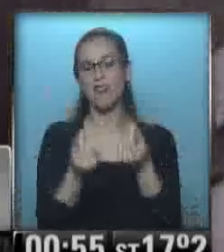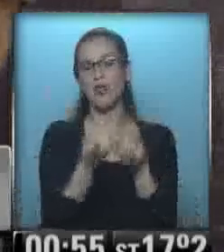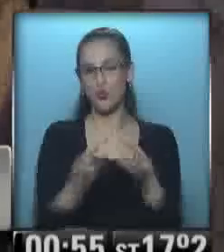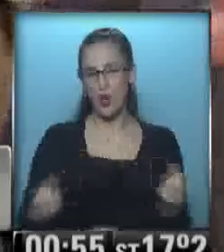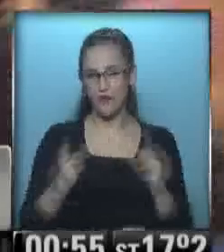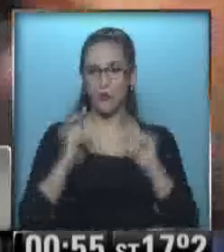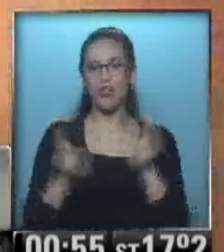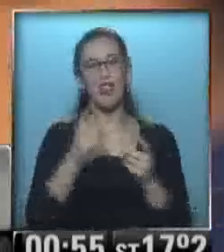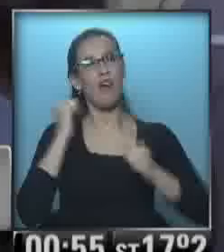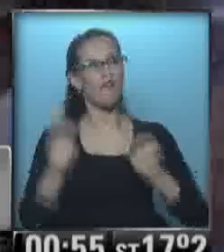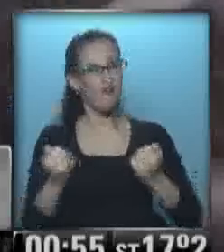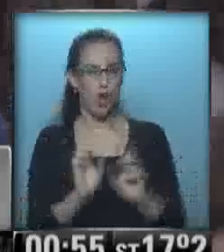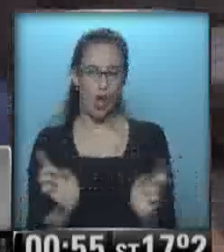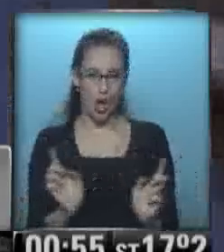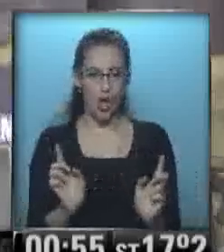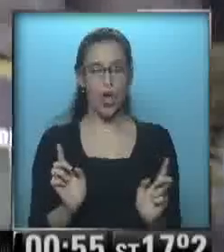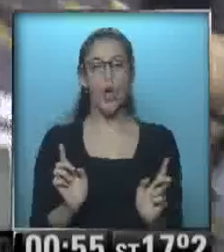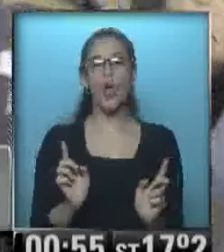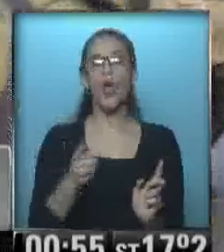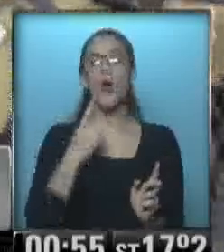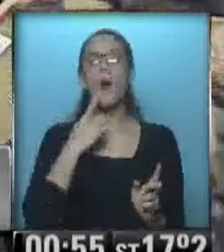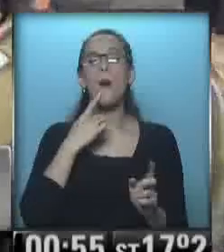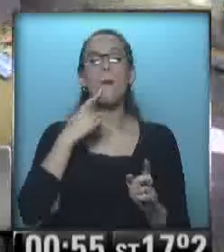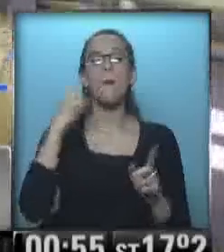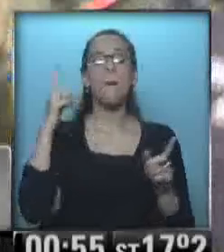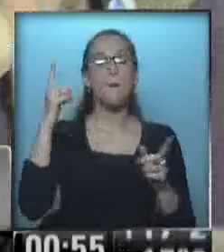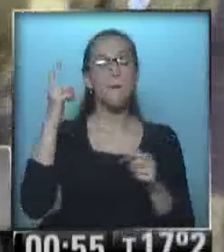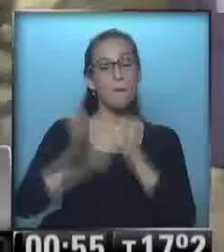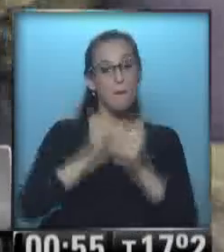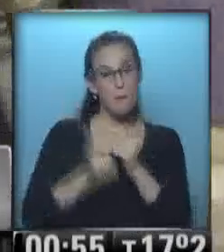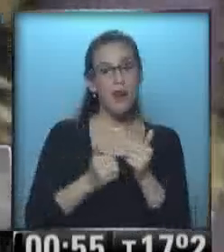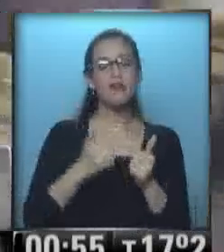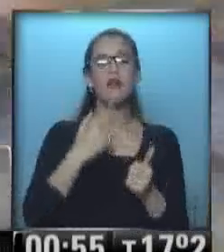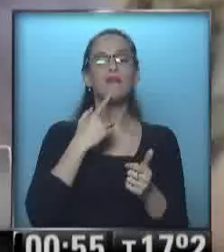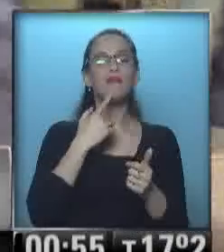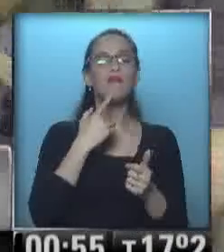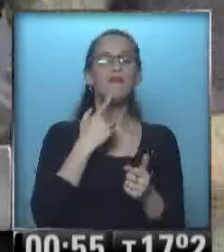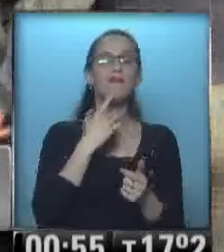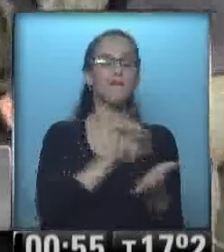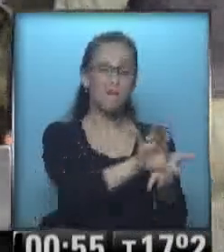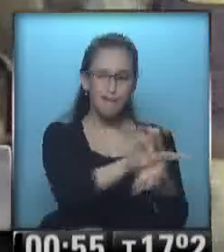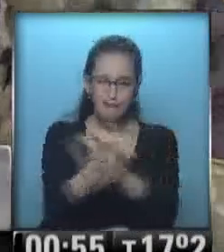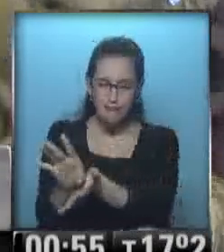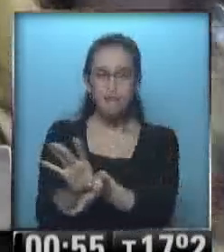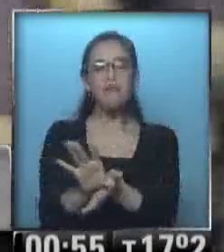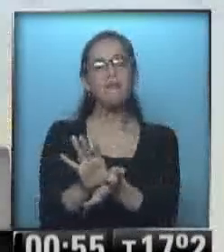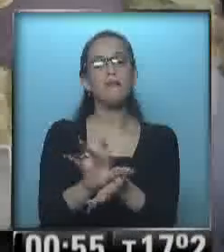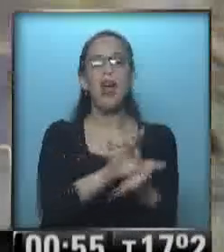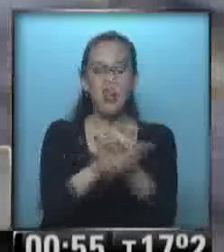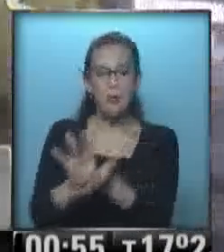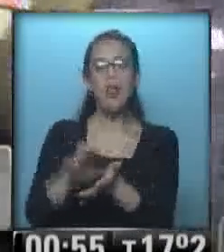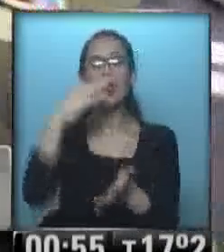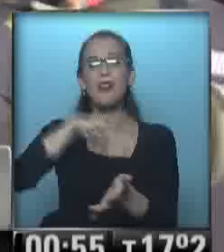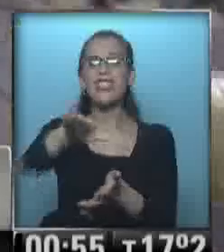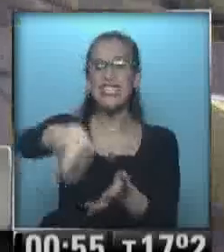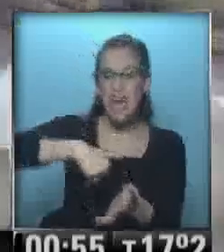cuando aduciendo problemas económicos, la compañía suspendió al personal. Luego de unos días reincorporó una parte de los empleados hasta que finalmente despidió a